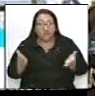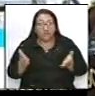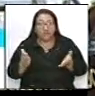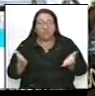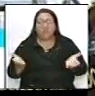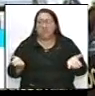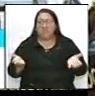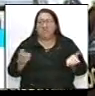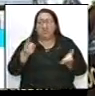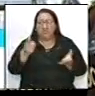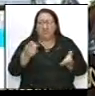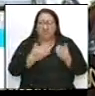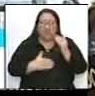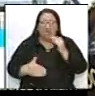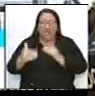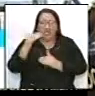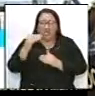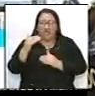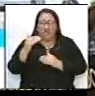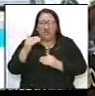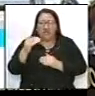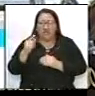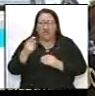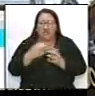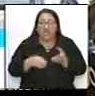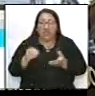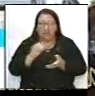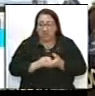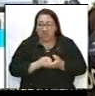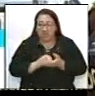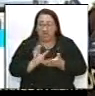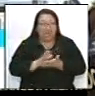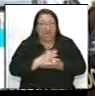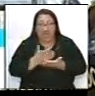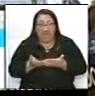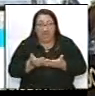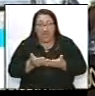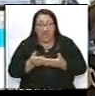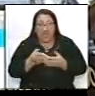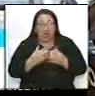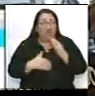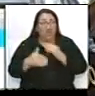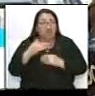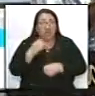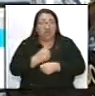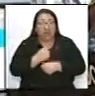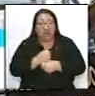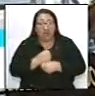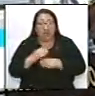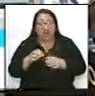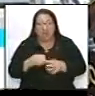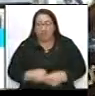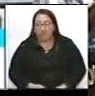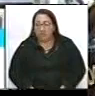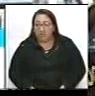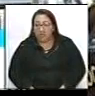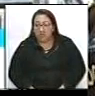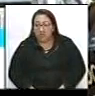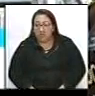que ella se pone por encima, ¿ella se está incluyendo también en el nadie, o es por encima y los de abajo son los que tienen